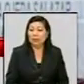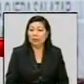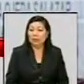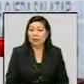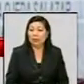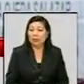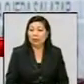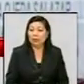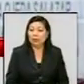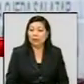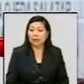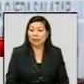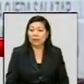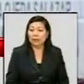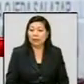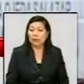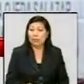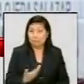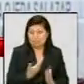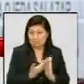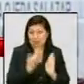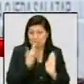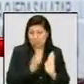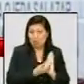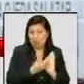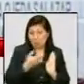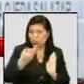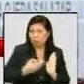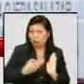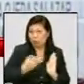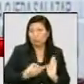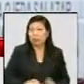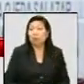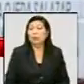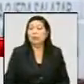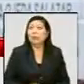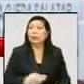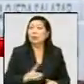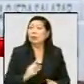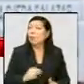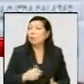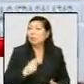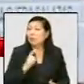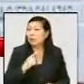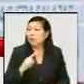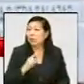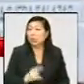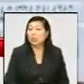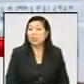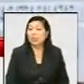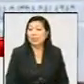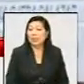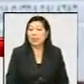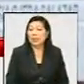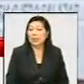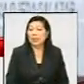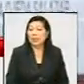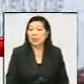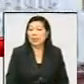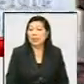En este documento se especifica que este producto no puede ser usado